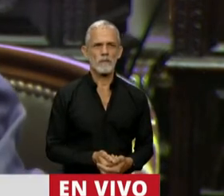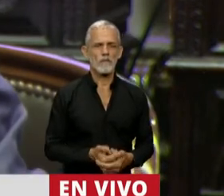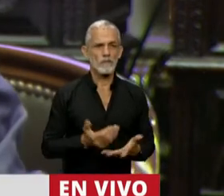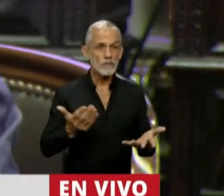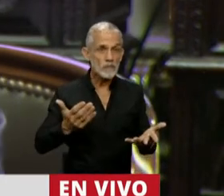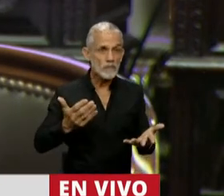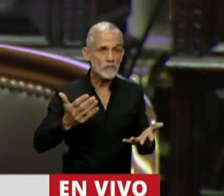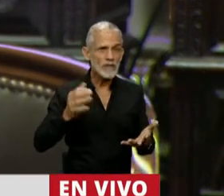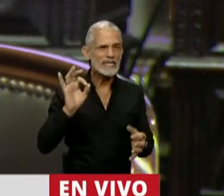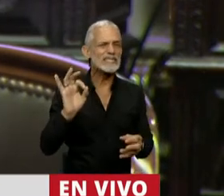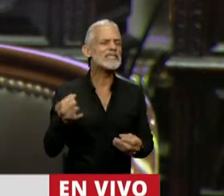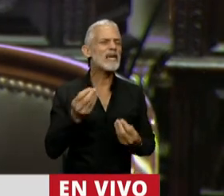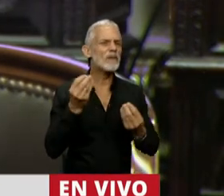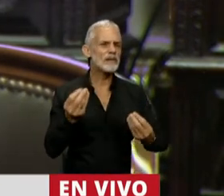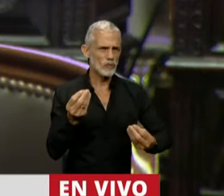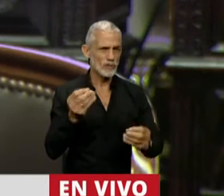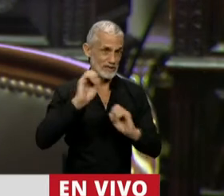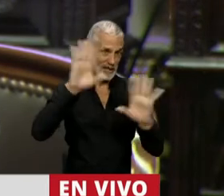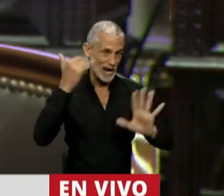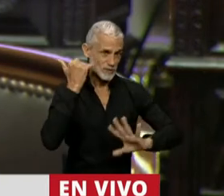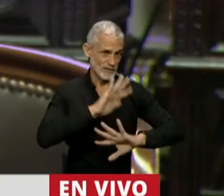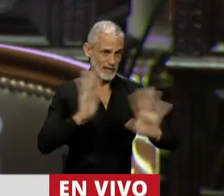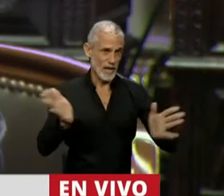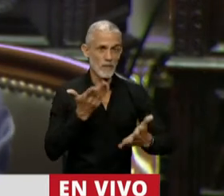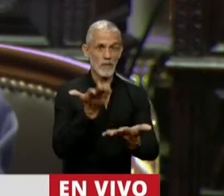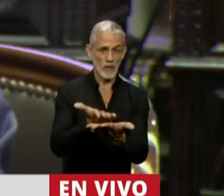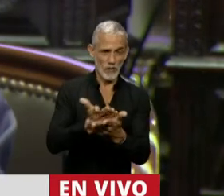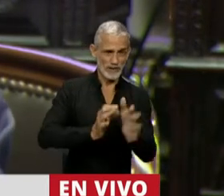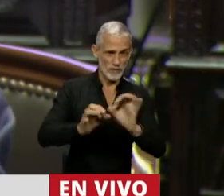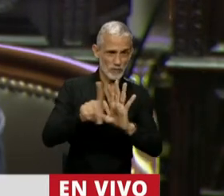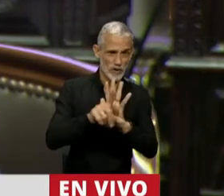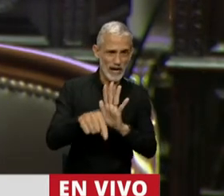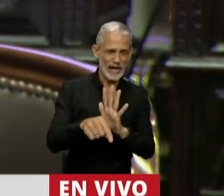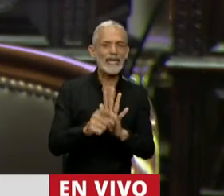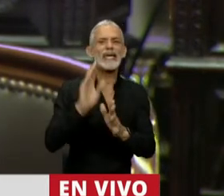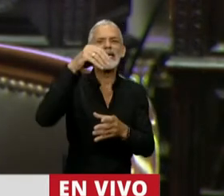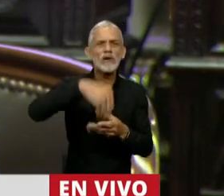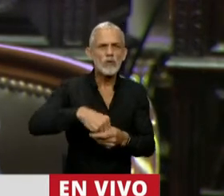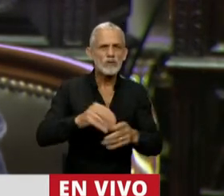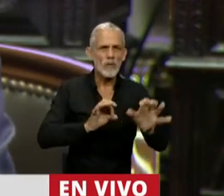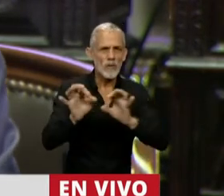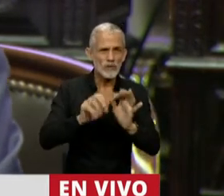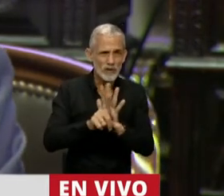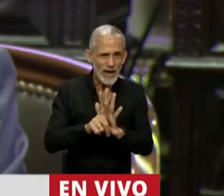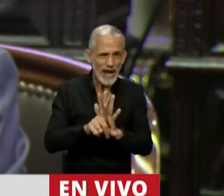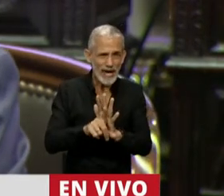está claro entonces que la propuesta que incluye este proyecto de